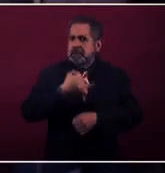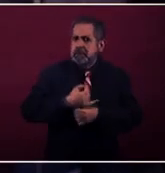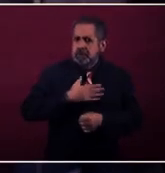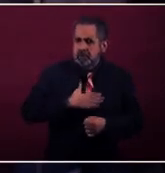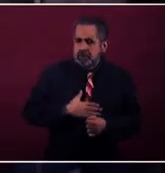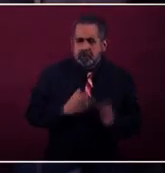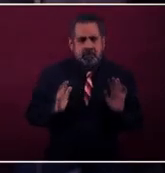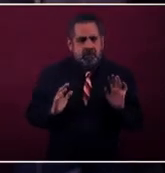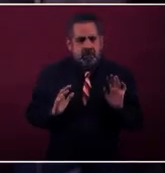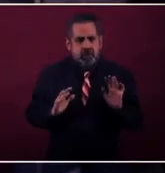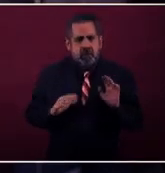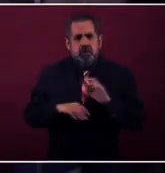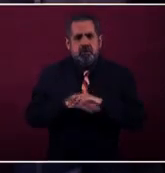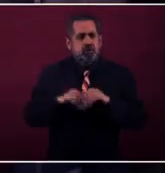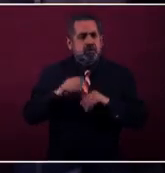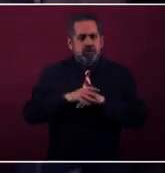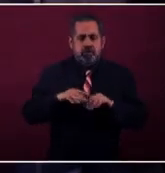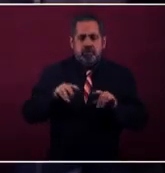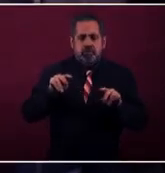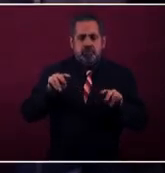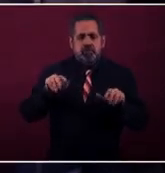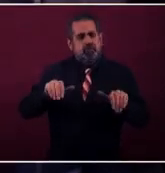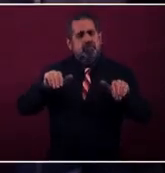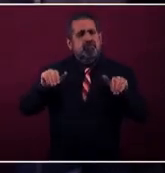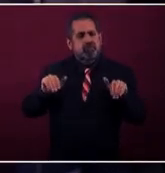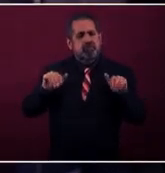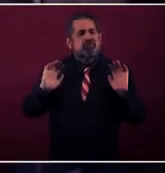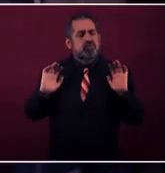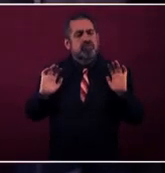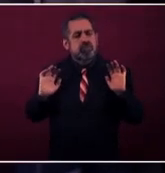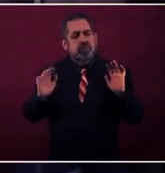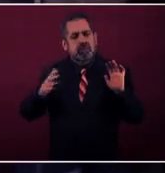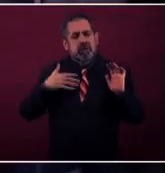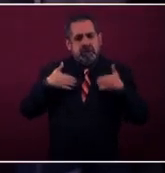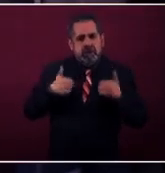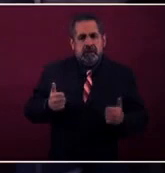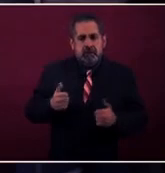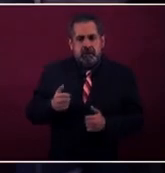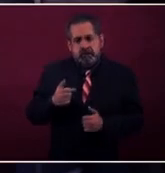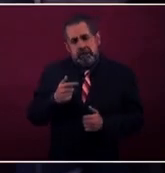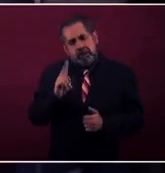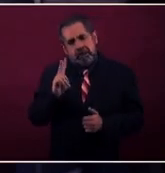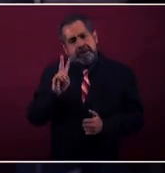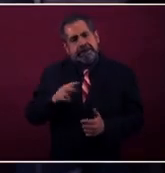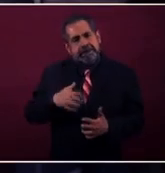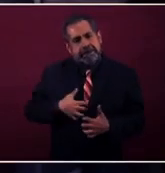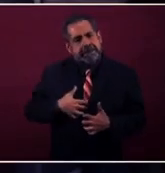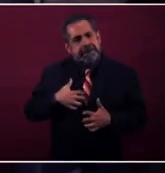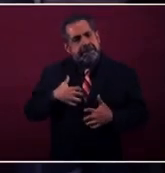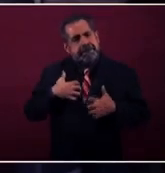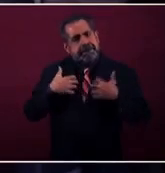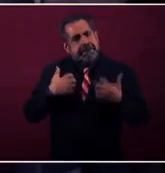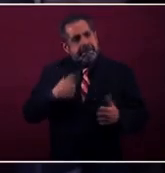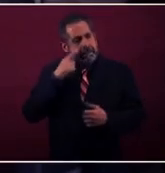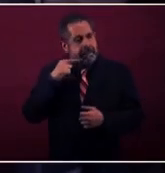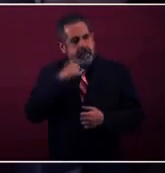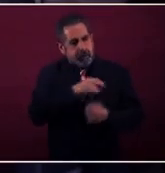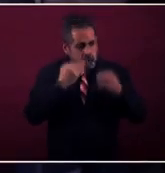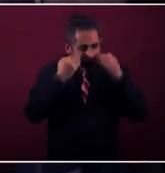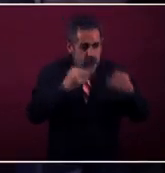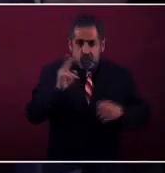nosotros tenemos que mantener una objetividad y una neutralidad, pero carajo, cómo da coraje cuando uno